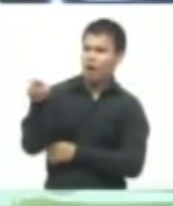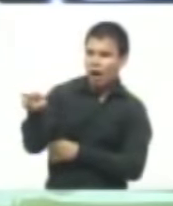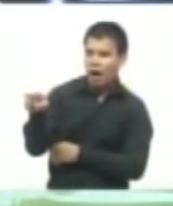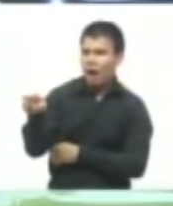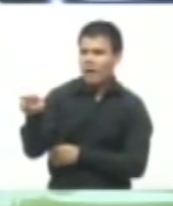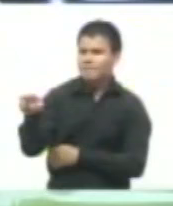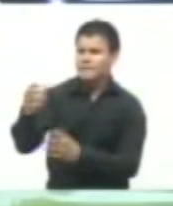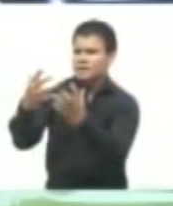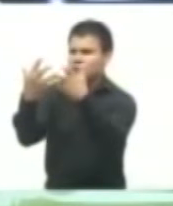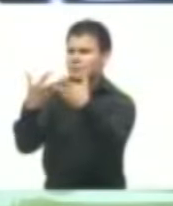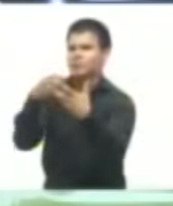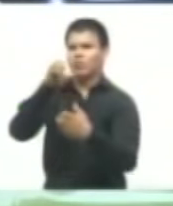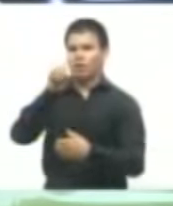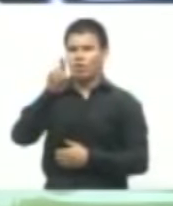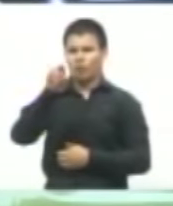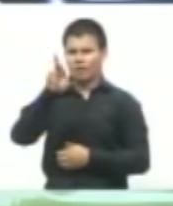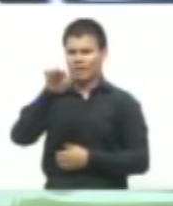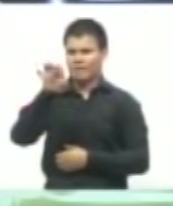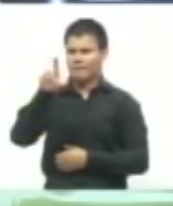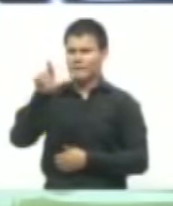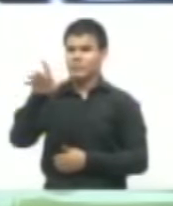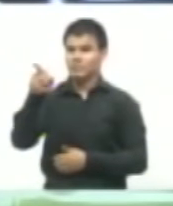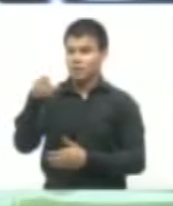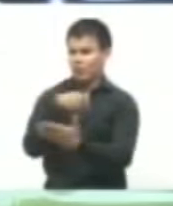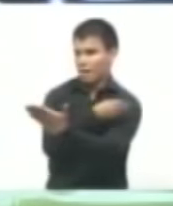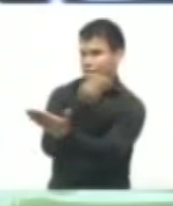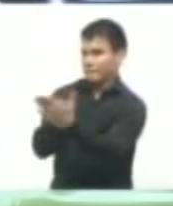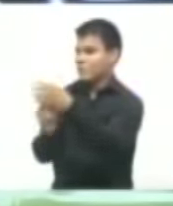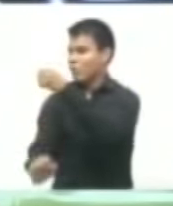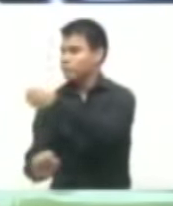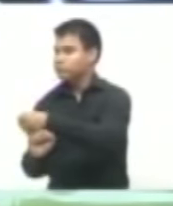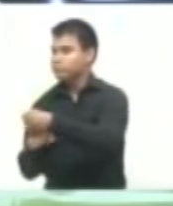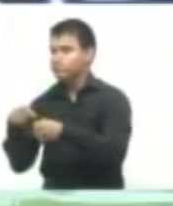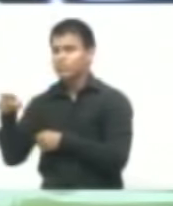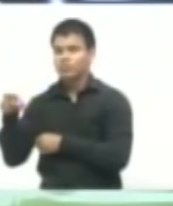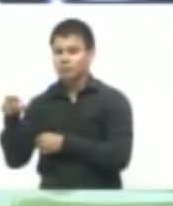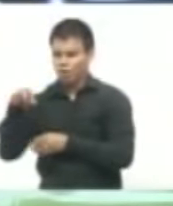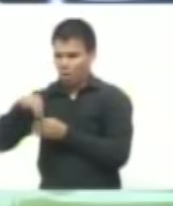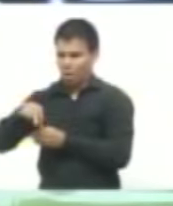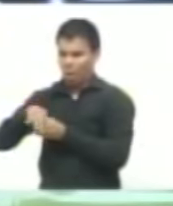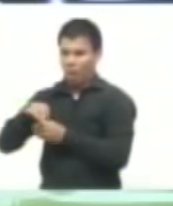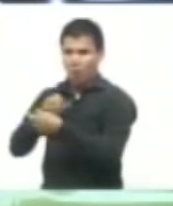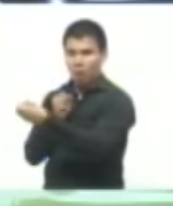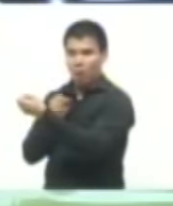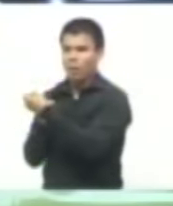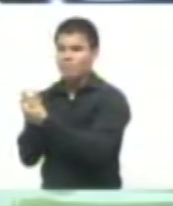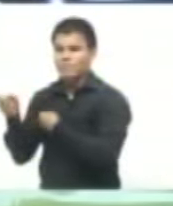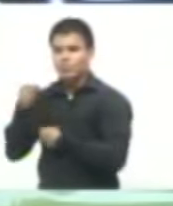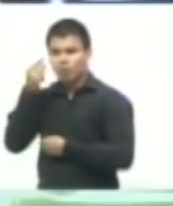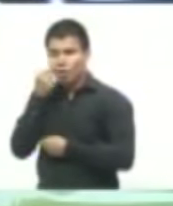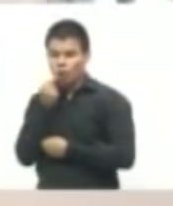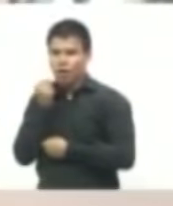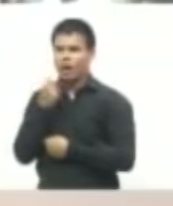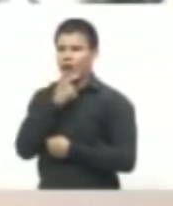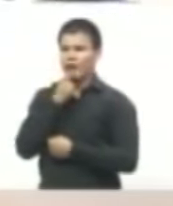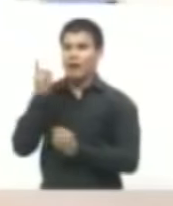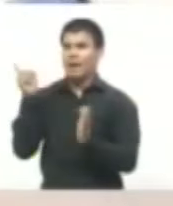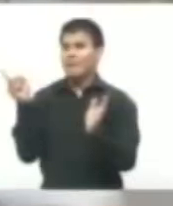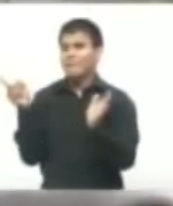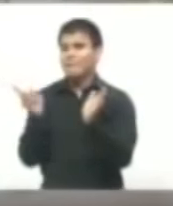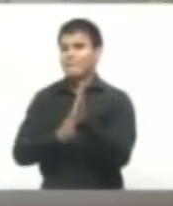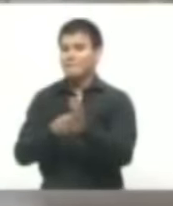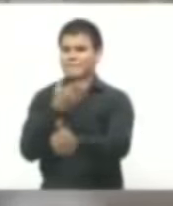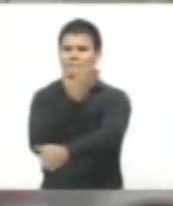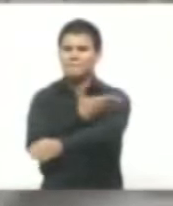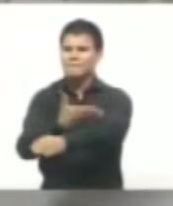pronunciaron frente al tema y además solicitaron que, de ser cierta las acusaciones, Santos debe renunciar a su mandato. El ventilador